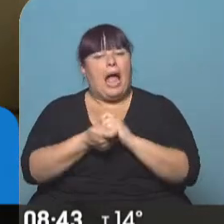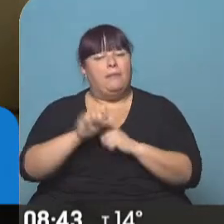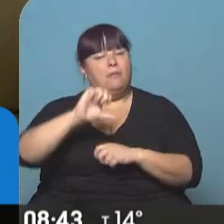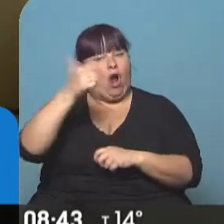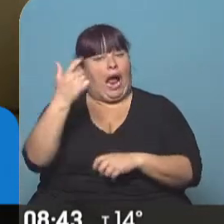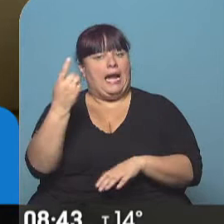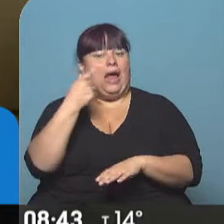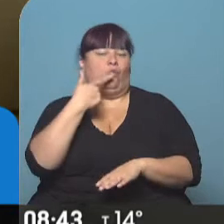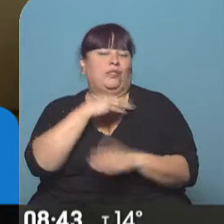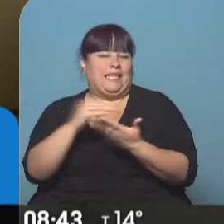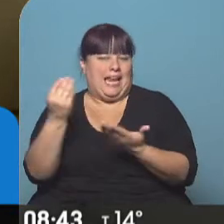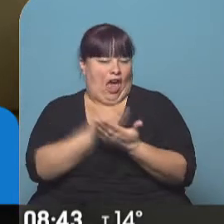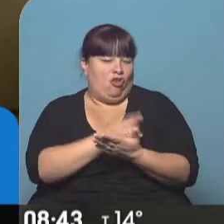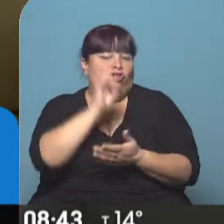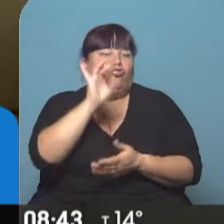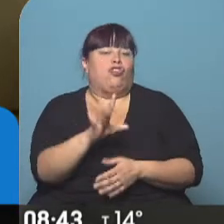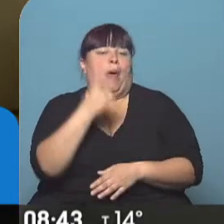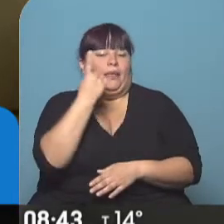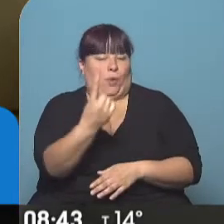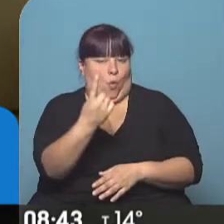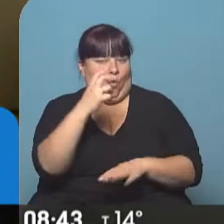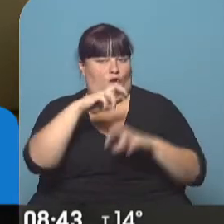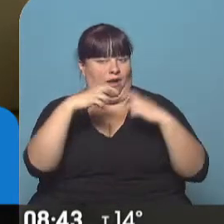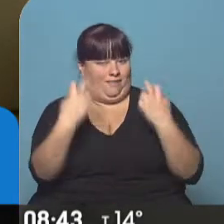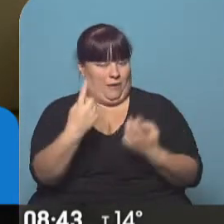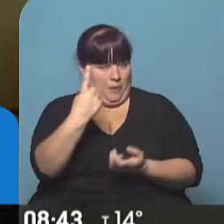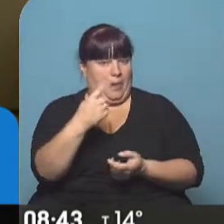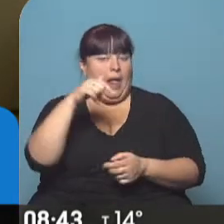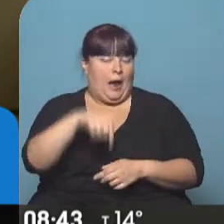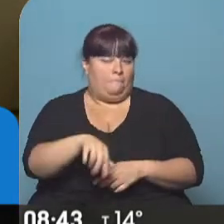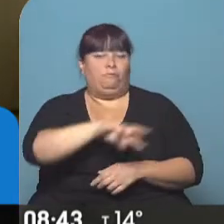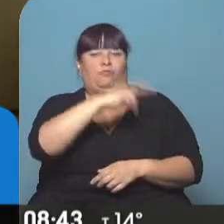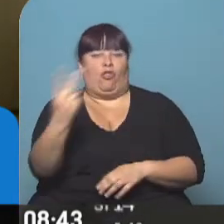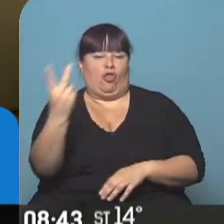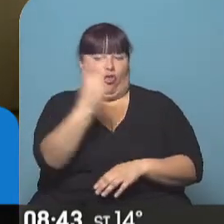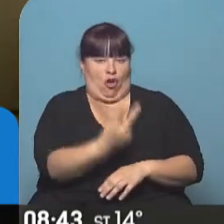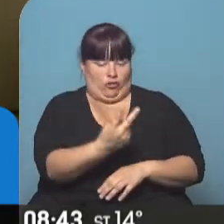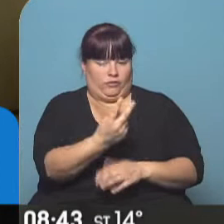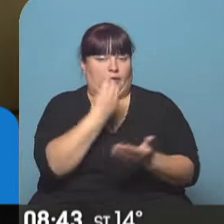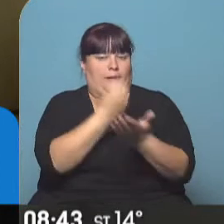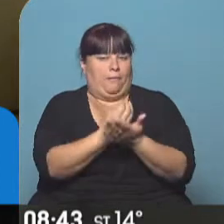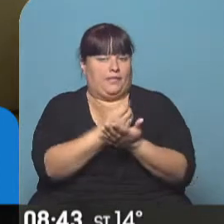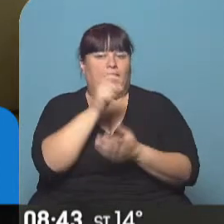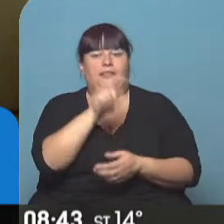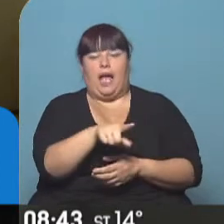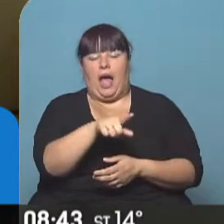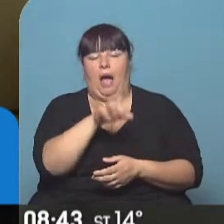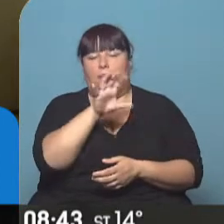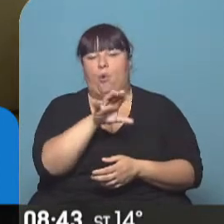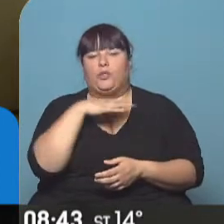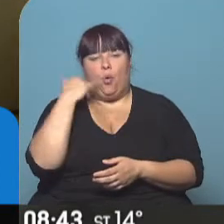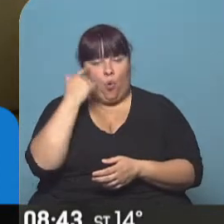un senador porque ponía en juego nada más que una de las bancas y ahora va a tener dos bancas representando a la provincia